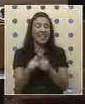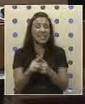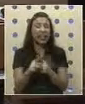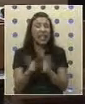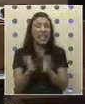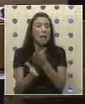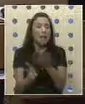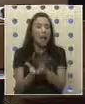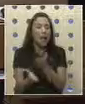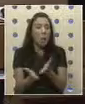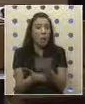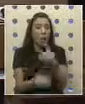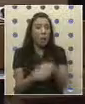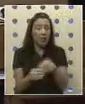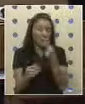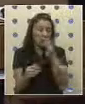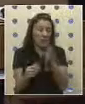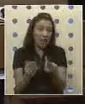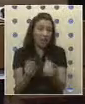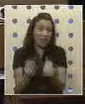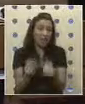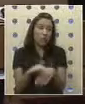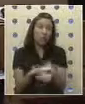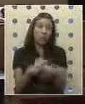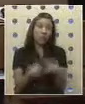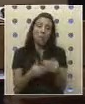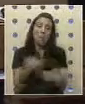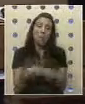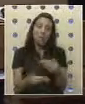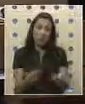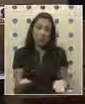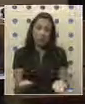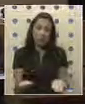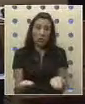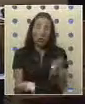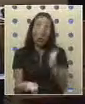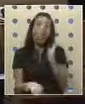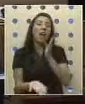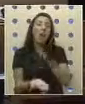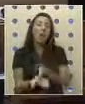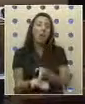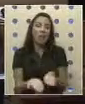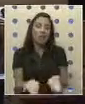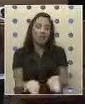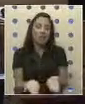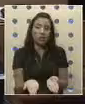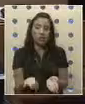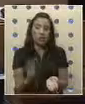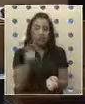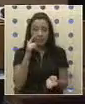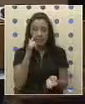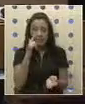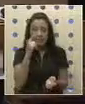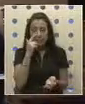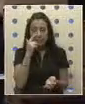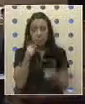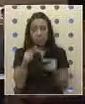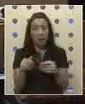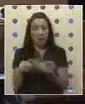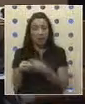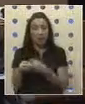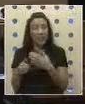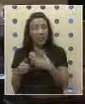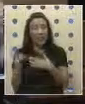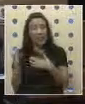electoral refleja como necesario y fundamental para que tengamos un buen proceso primario, que es que sean obligatorias. O sea, este es un menú a la carta. El partido que